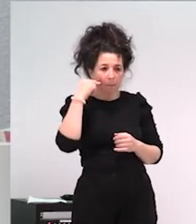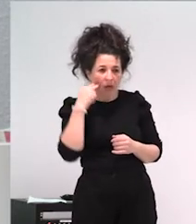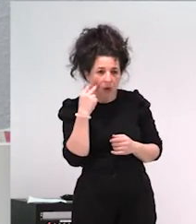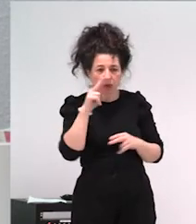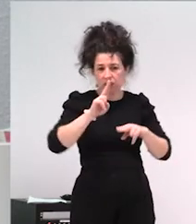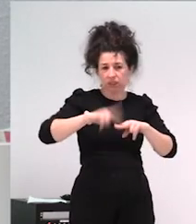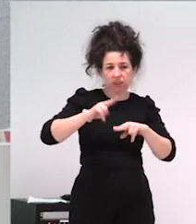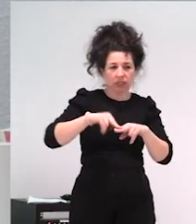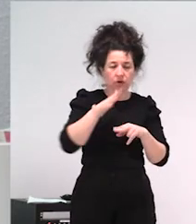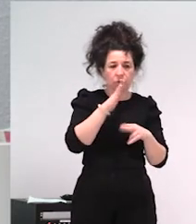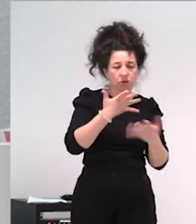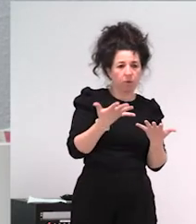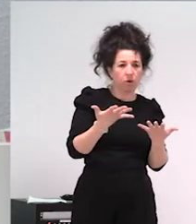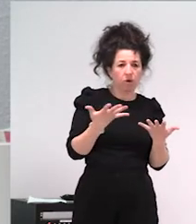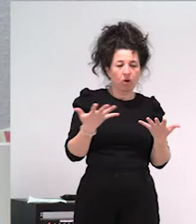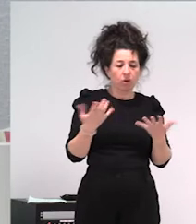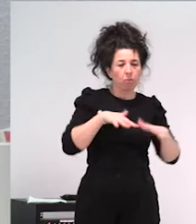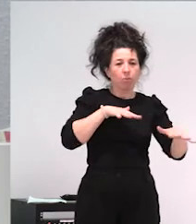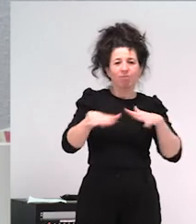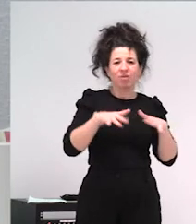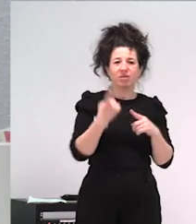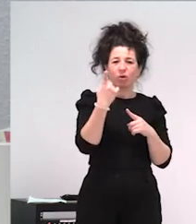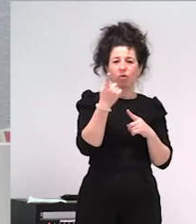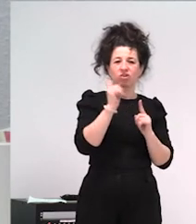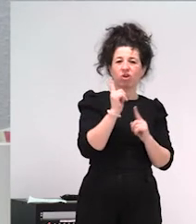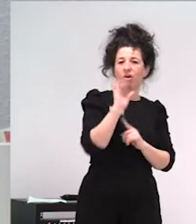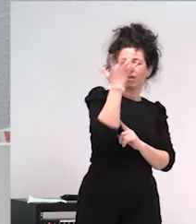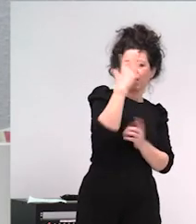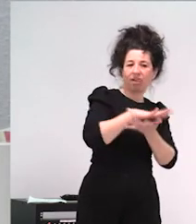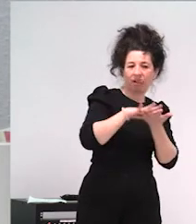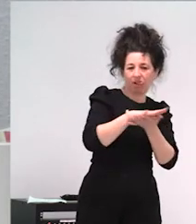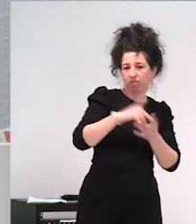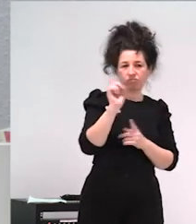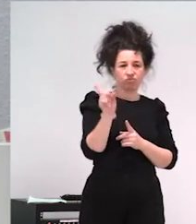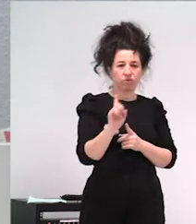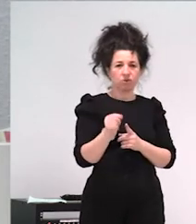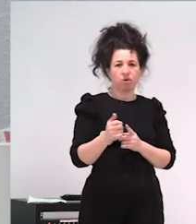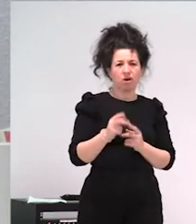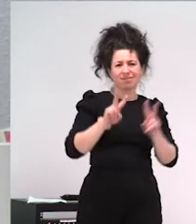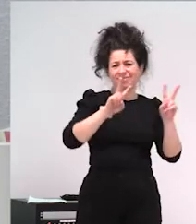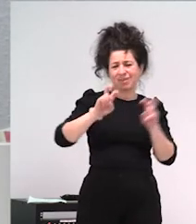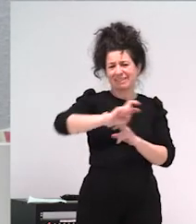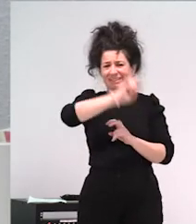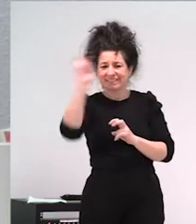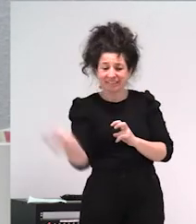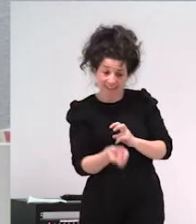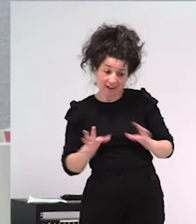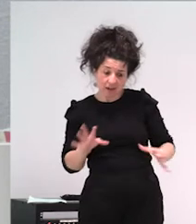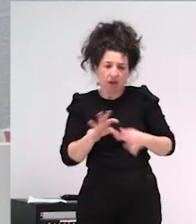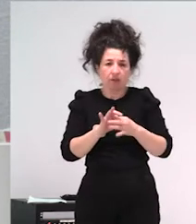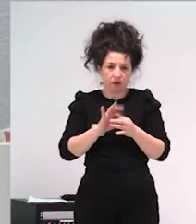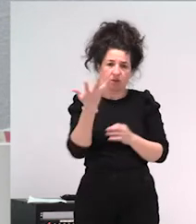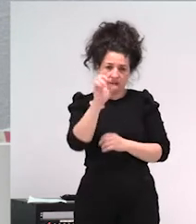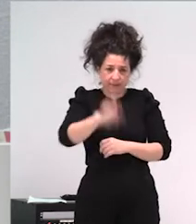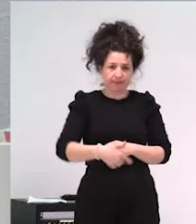Fridays. Porque al final Fridays no es un movimiento que solo habla del clima, sino que habla de muchas otras cosas que tienen que ver con el clima